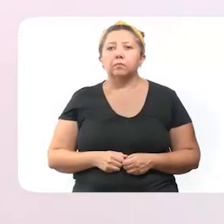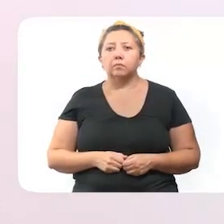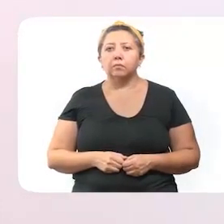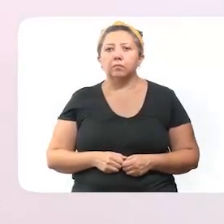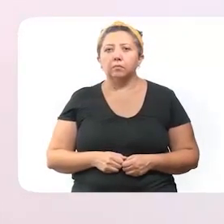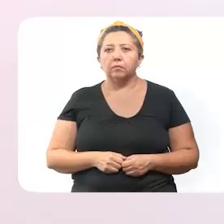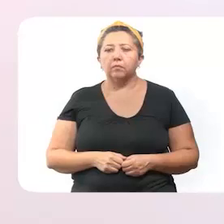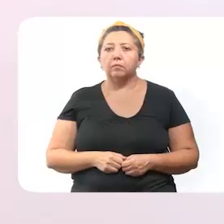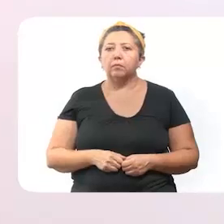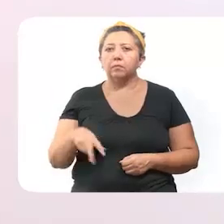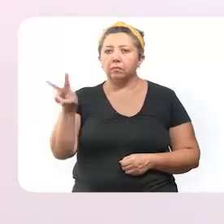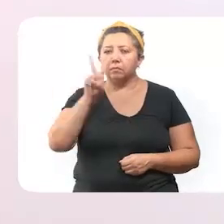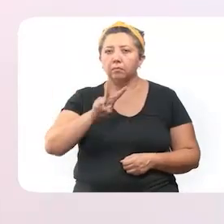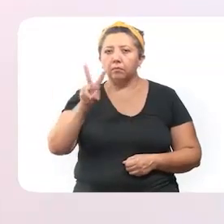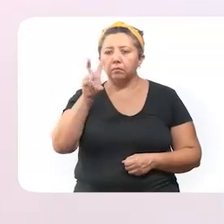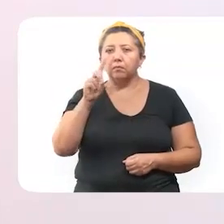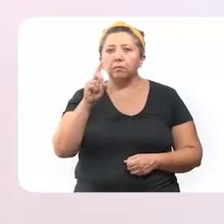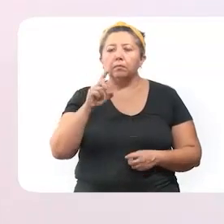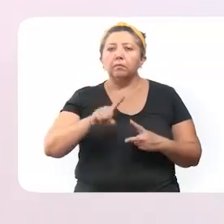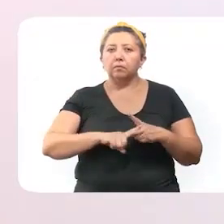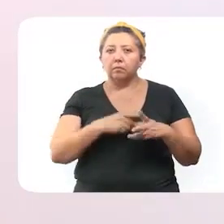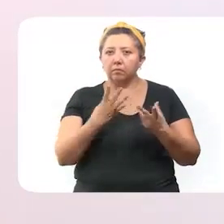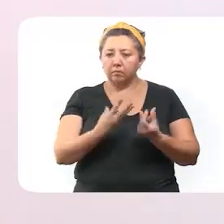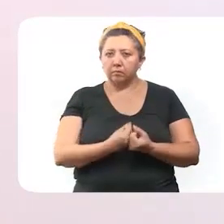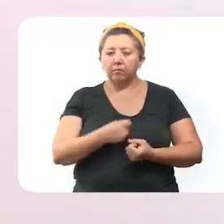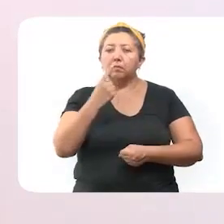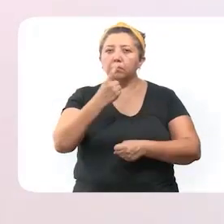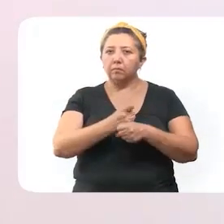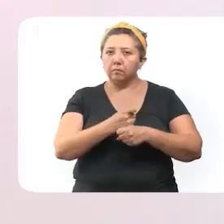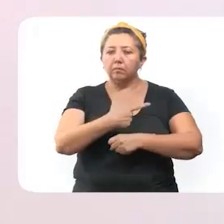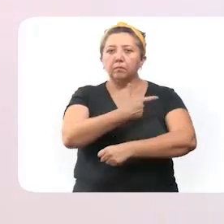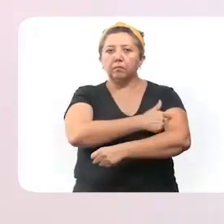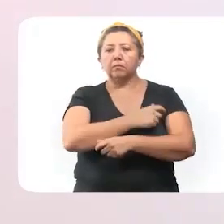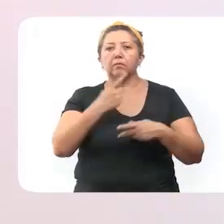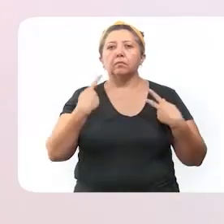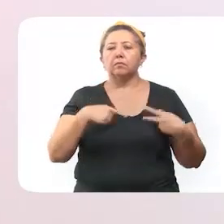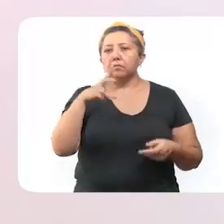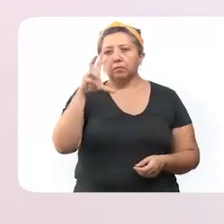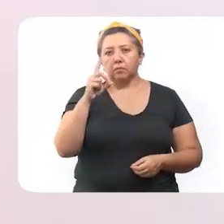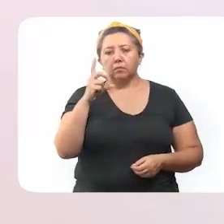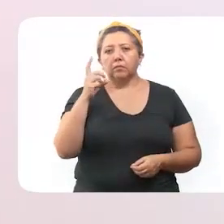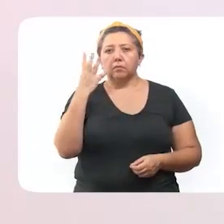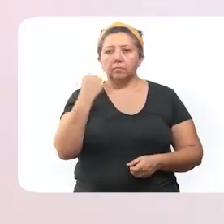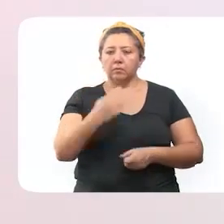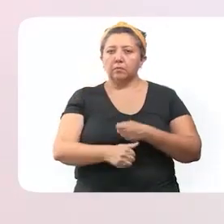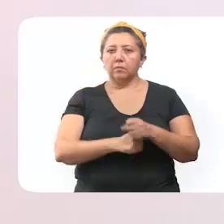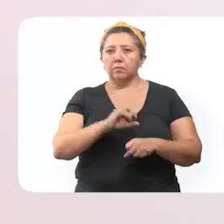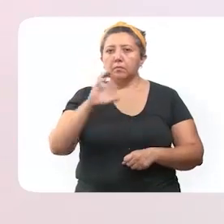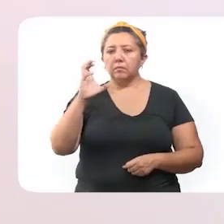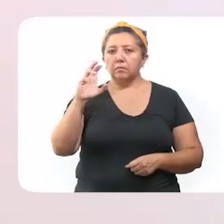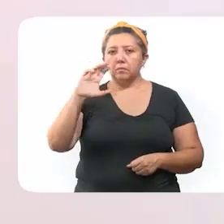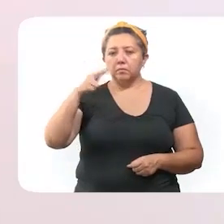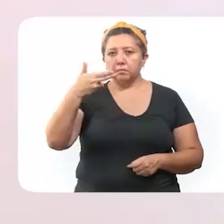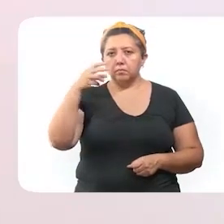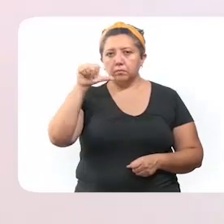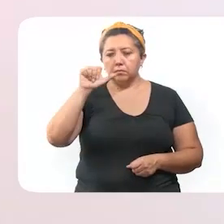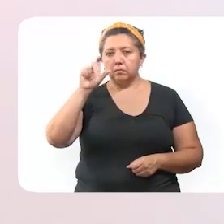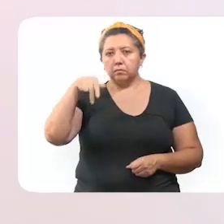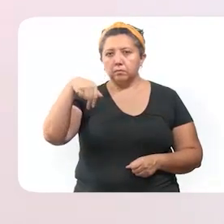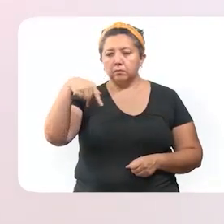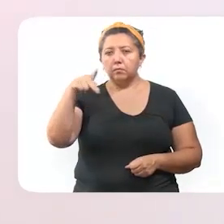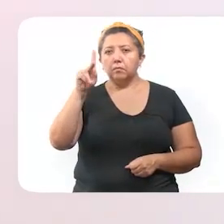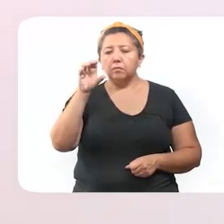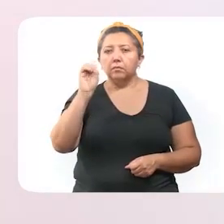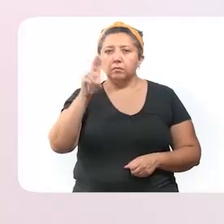respectivamente. El viernes 30 iniciaremos la aplicación de la primera dosis a las personas de 30 a 39 años en Chancom, Canzacab,